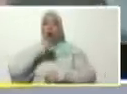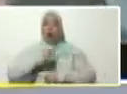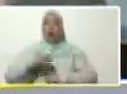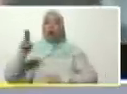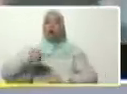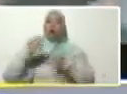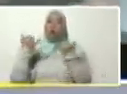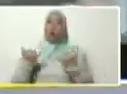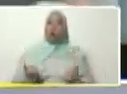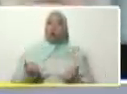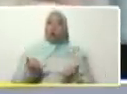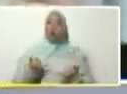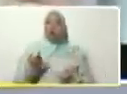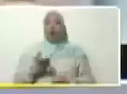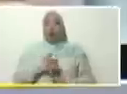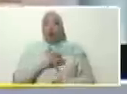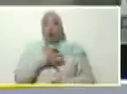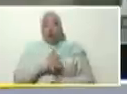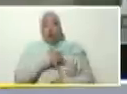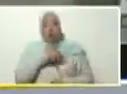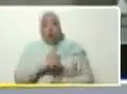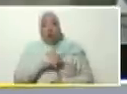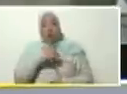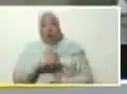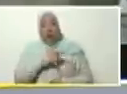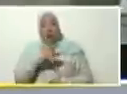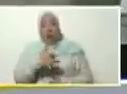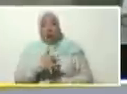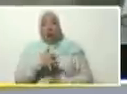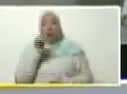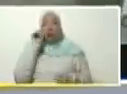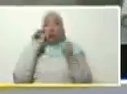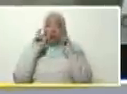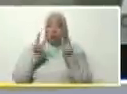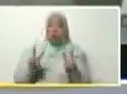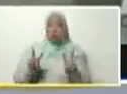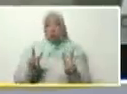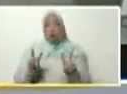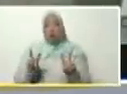un momento de tanto dolor. Fuimos a Miraflores